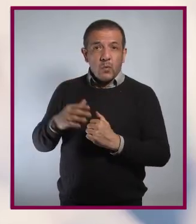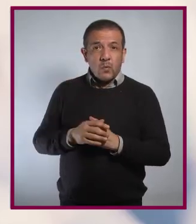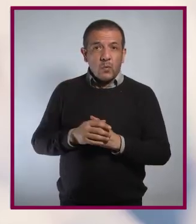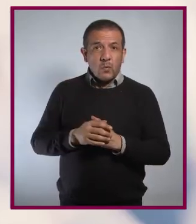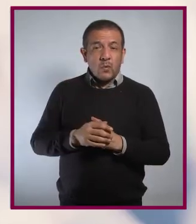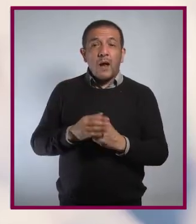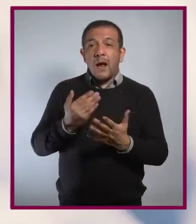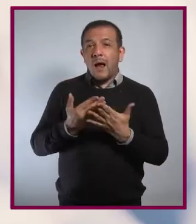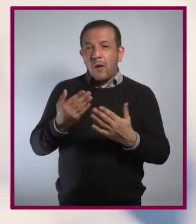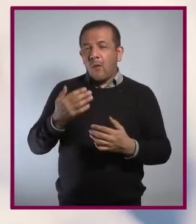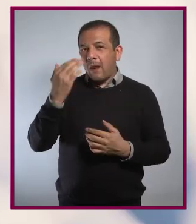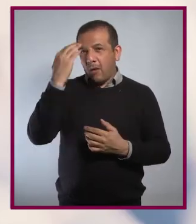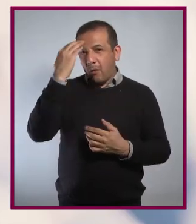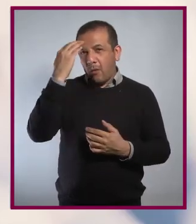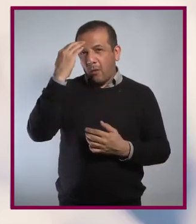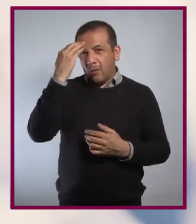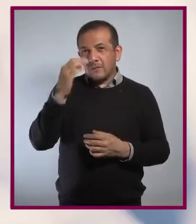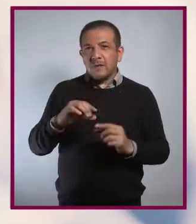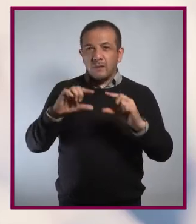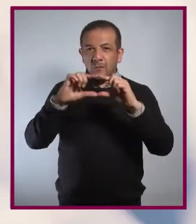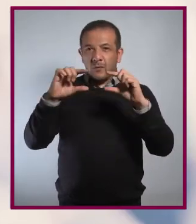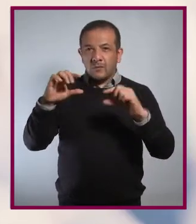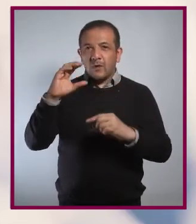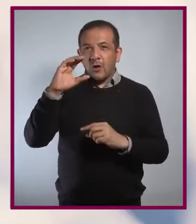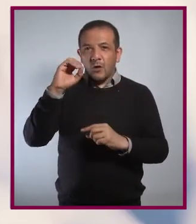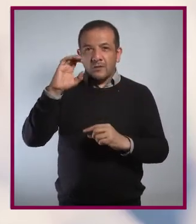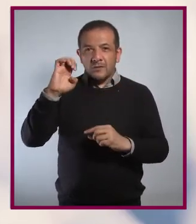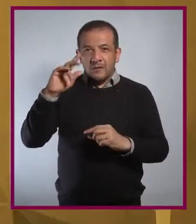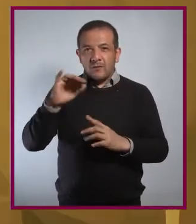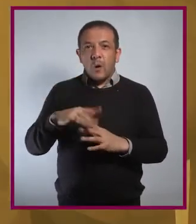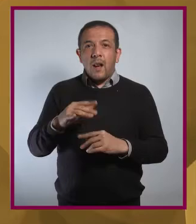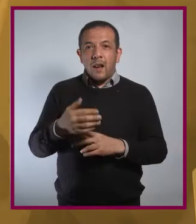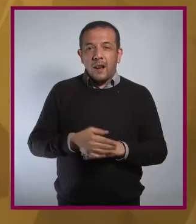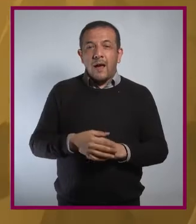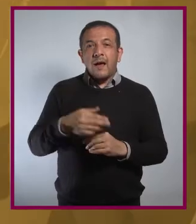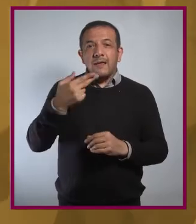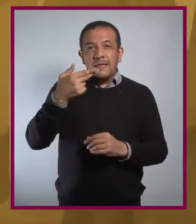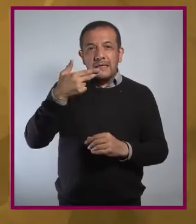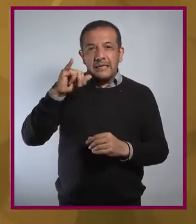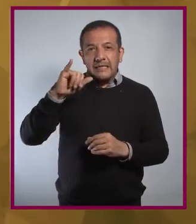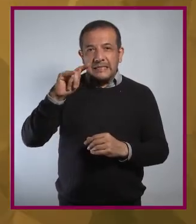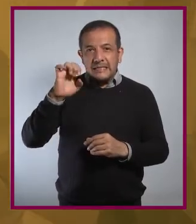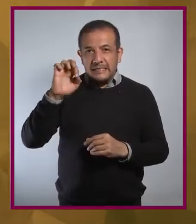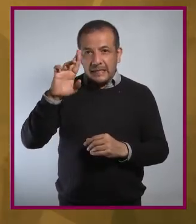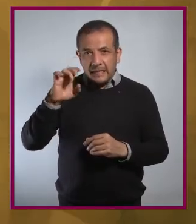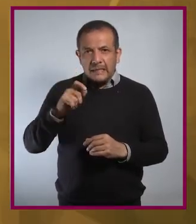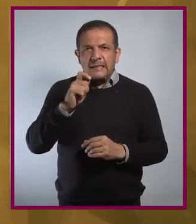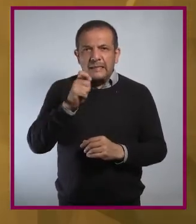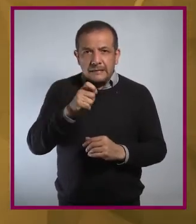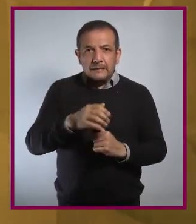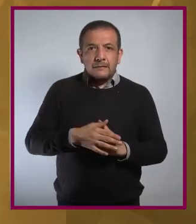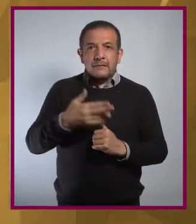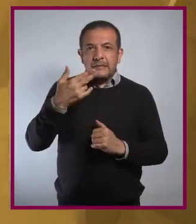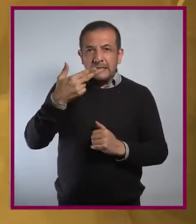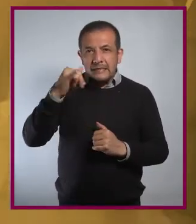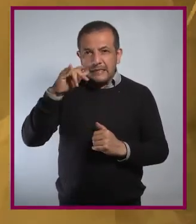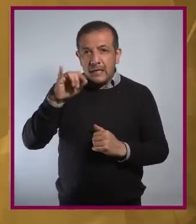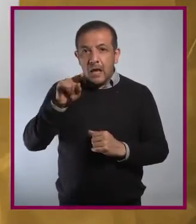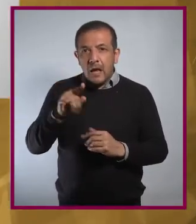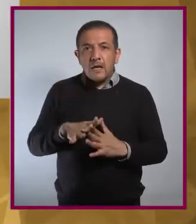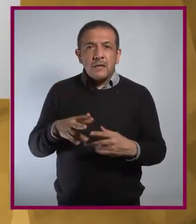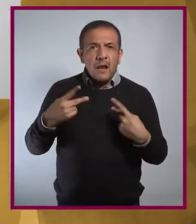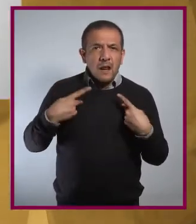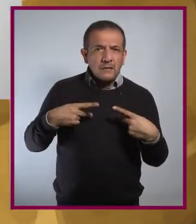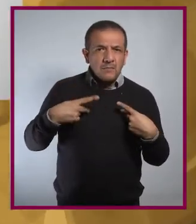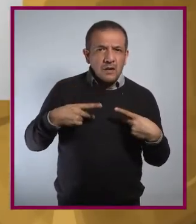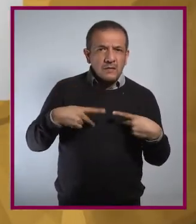existía un concepto que ahora se sabe que no existe, la histeria. La histeria era un padecimiento psicológico